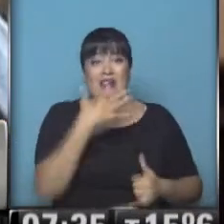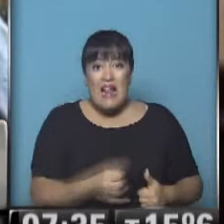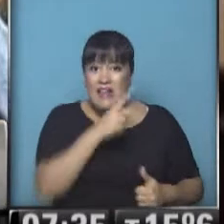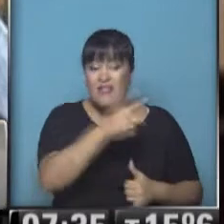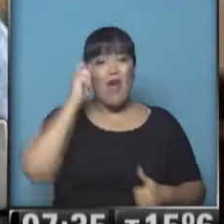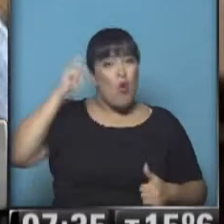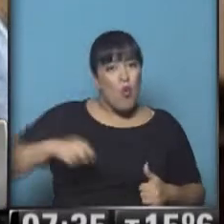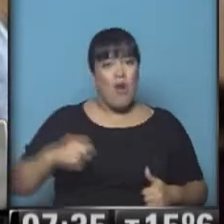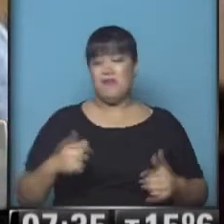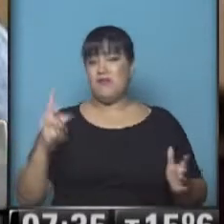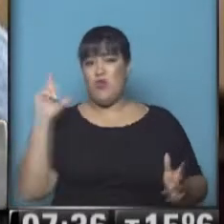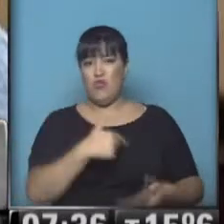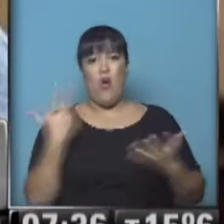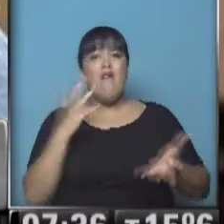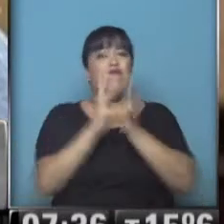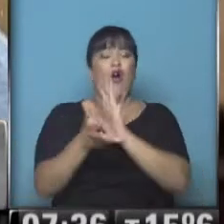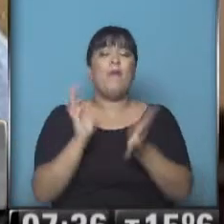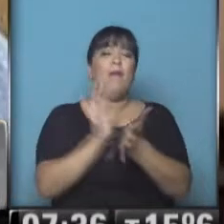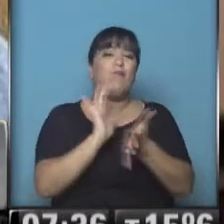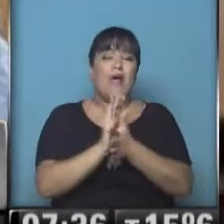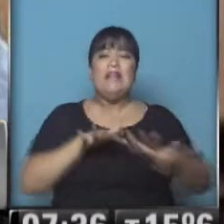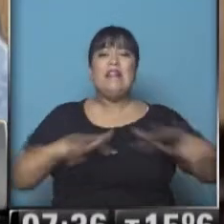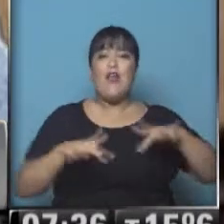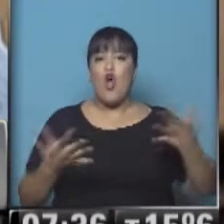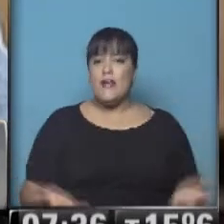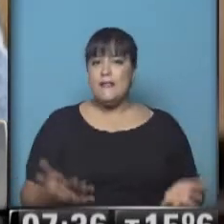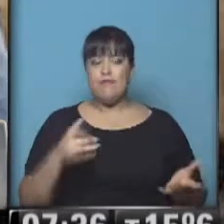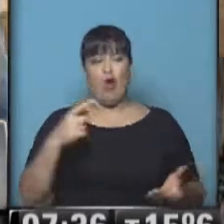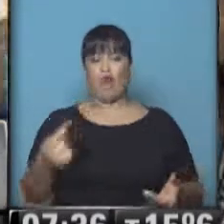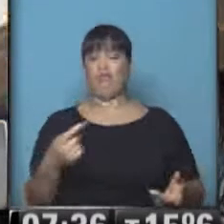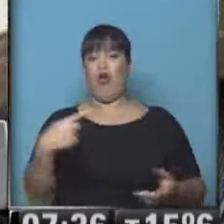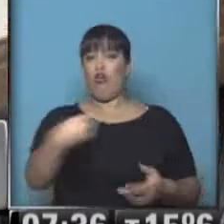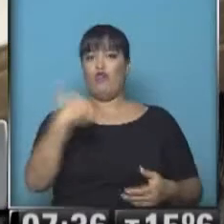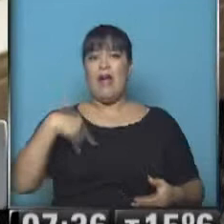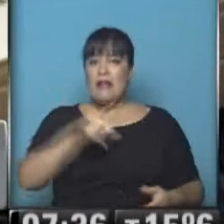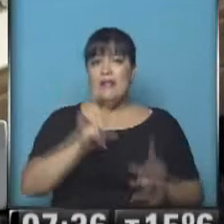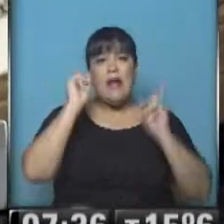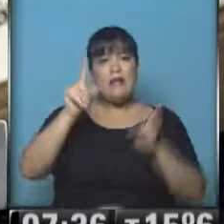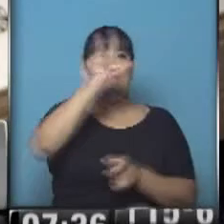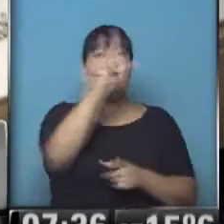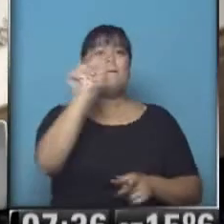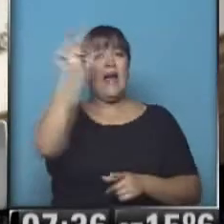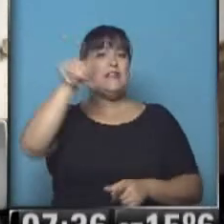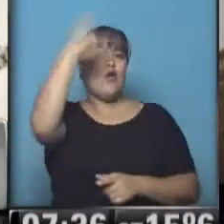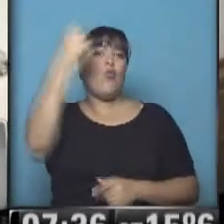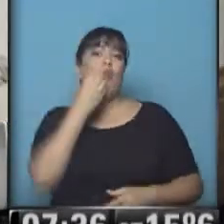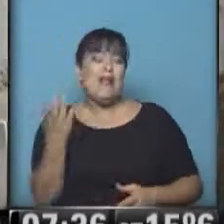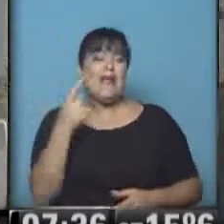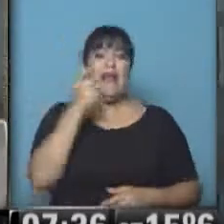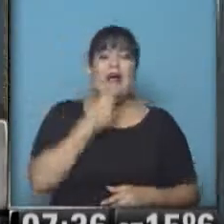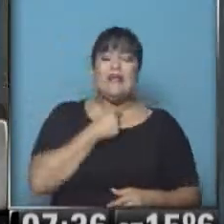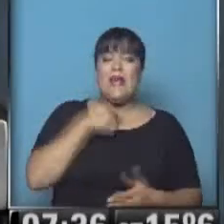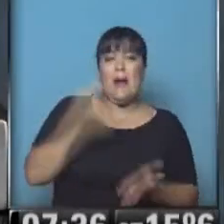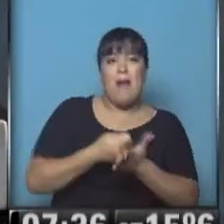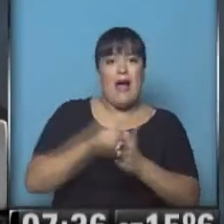realmente hacer terrorismo porque este impacto no solamente en la argentina sino impacta en cualquier país que quiera reestructurar la deuda las decisiones